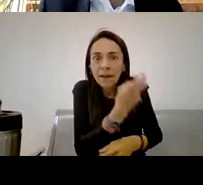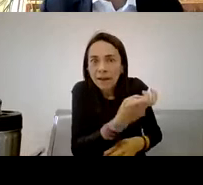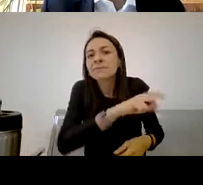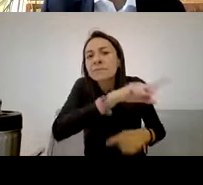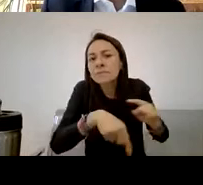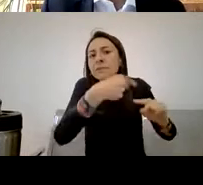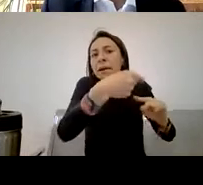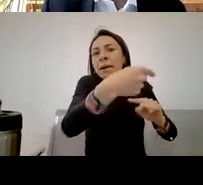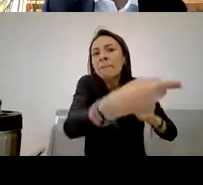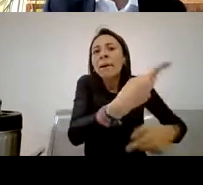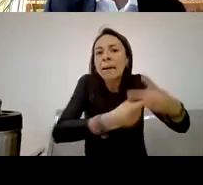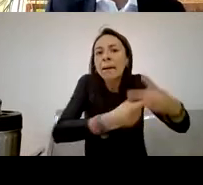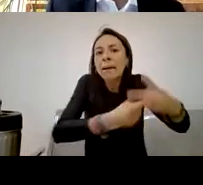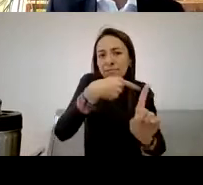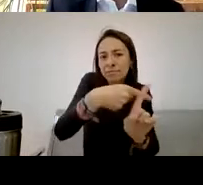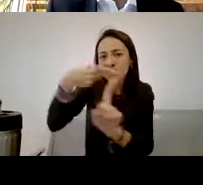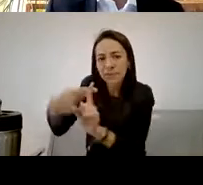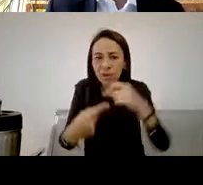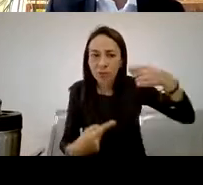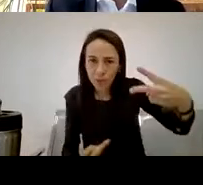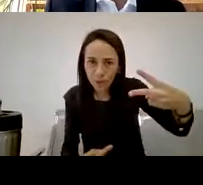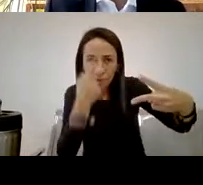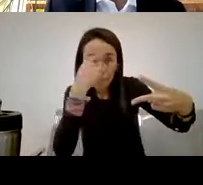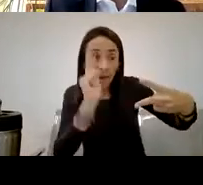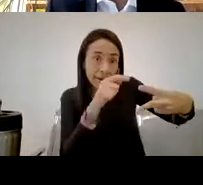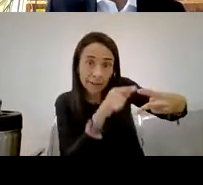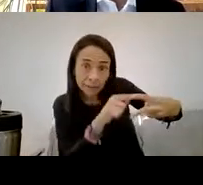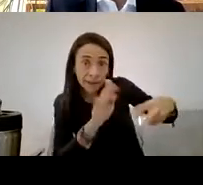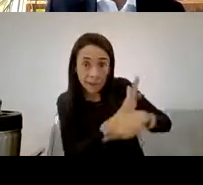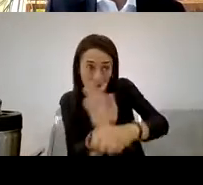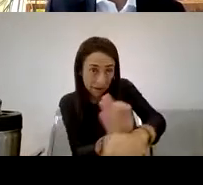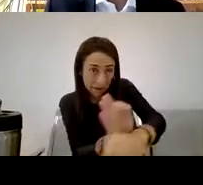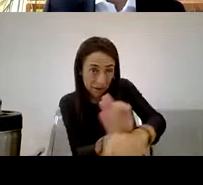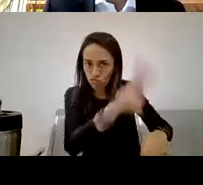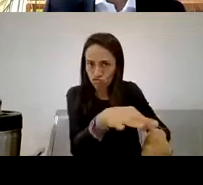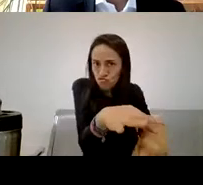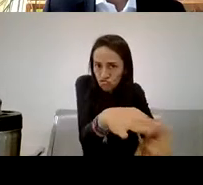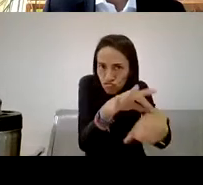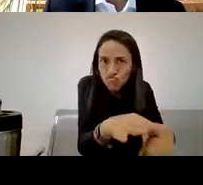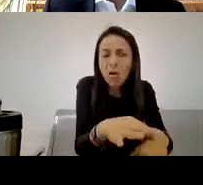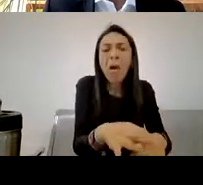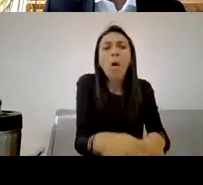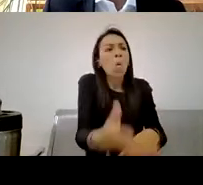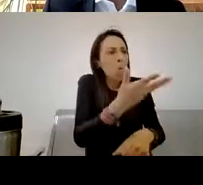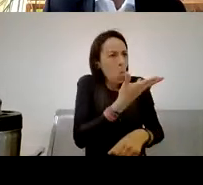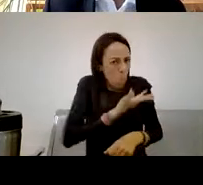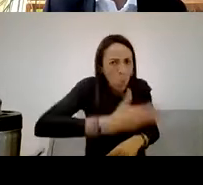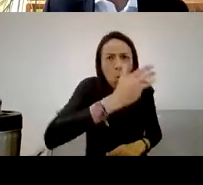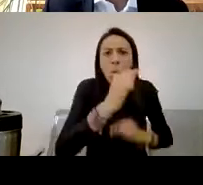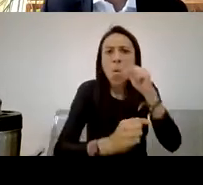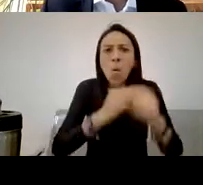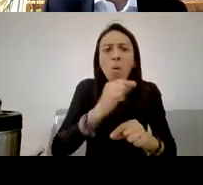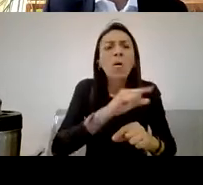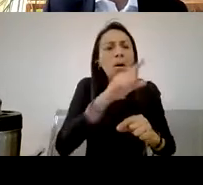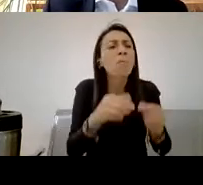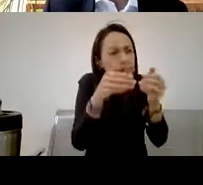ese beneficio sea cada vez más real, de mayor calidad, más amplio, mejor, ¿no? Estamos